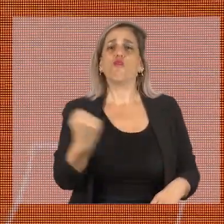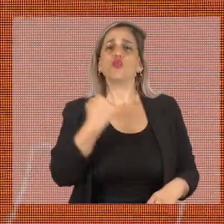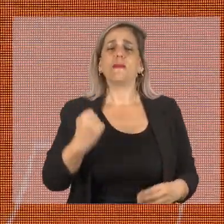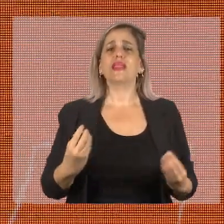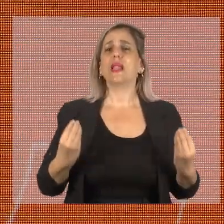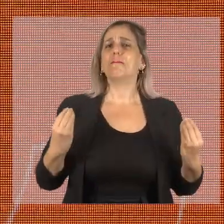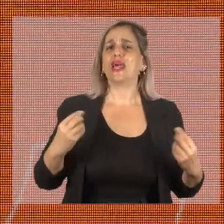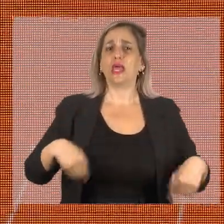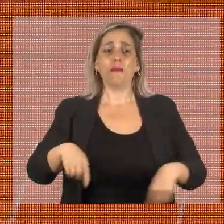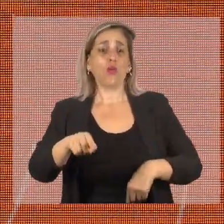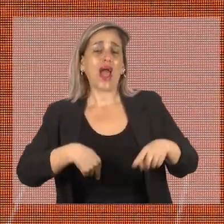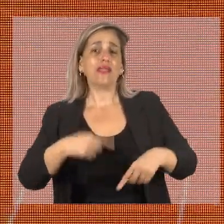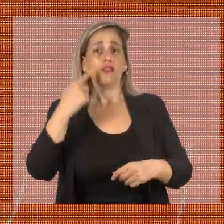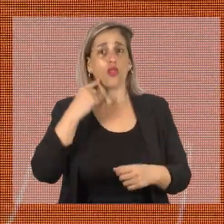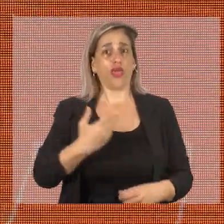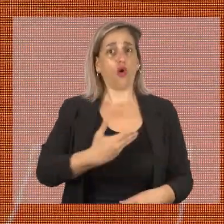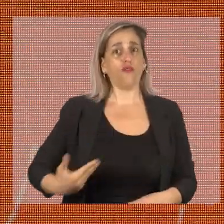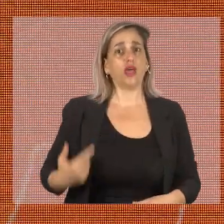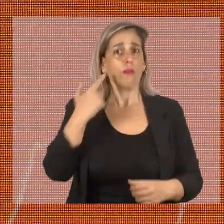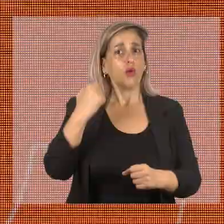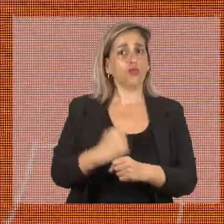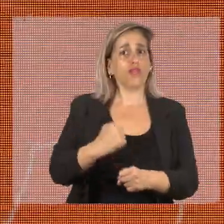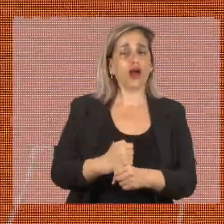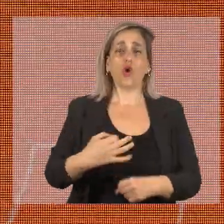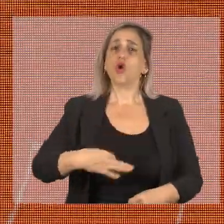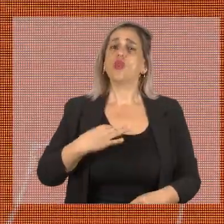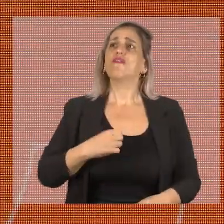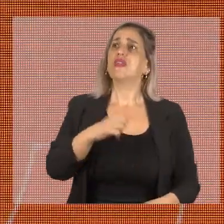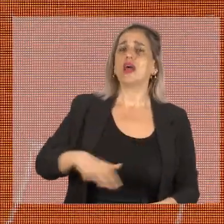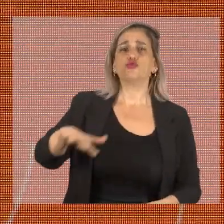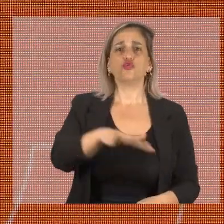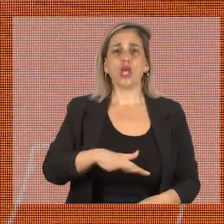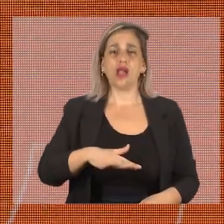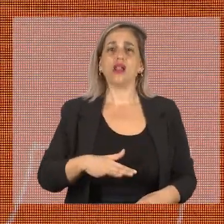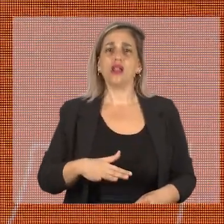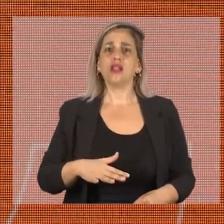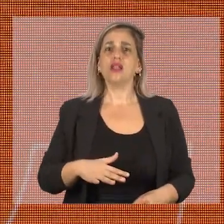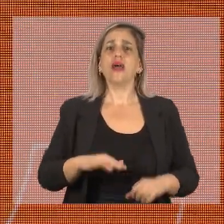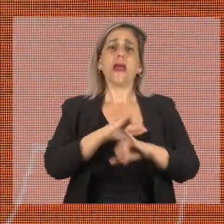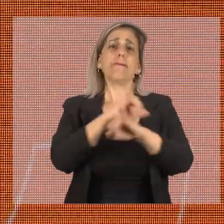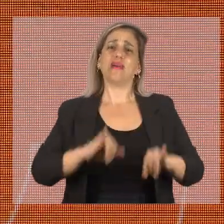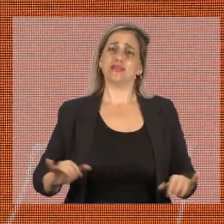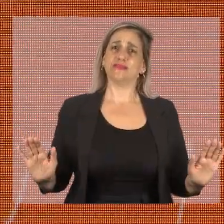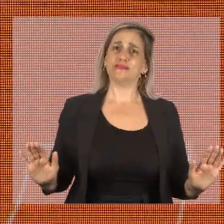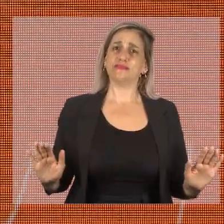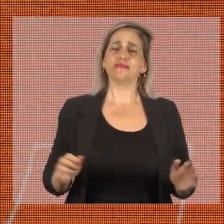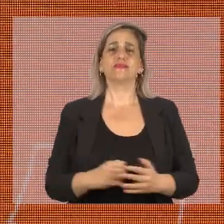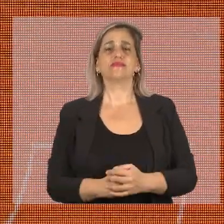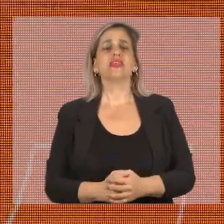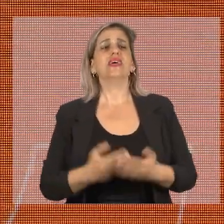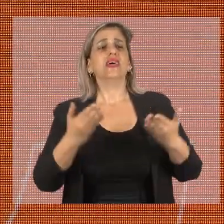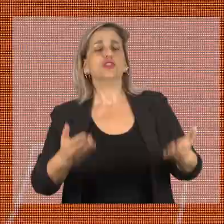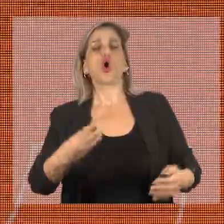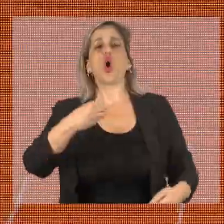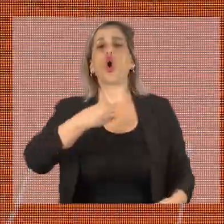vitales para una gestión de gobierno y para una vida social en paz. Y